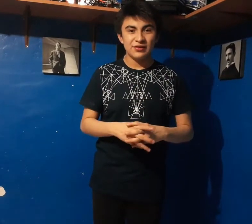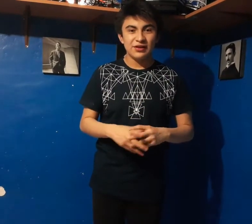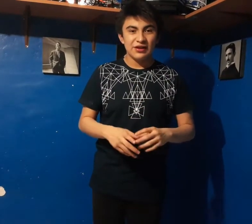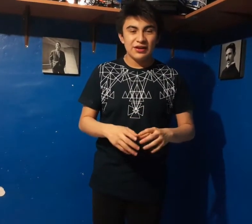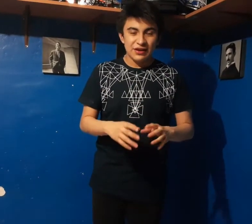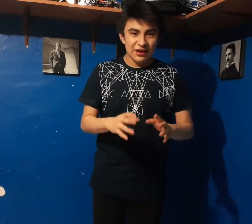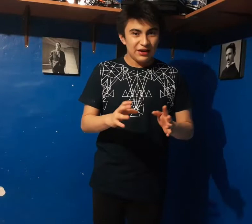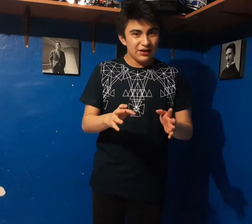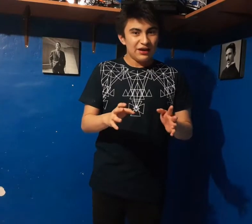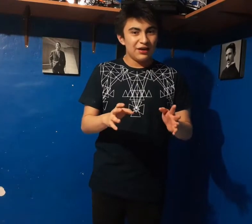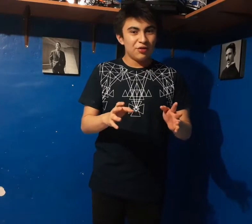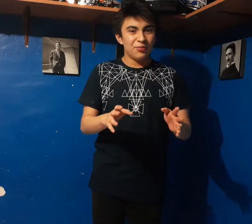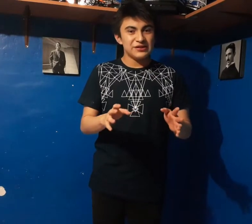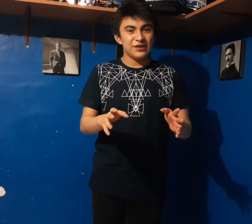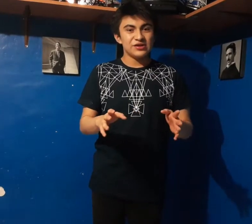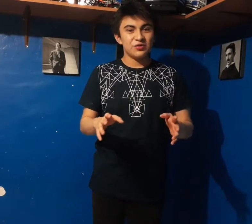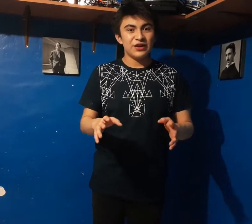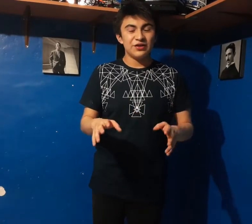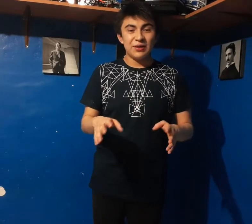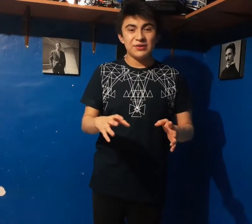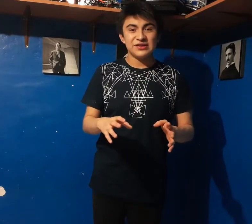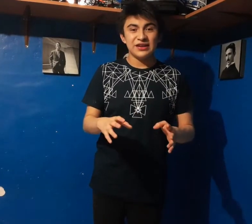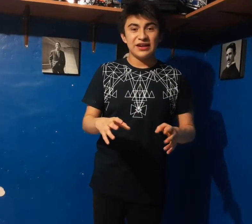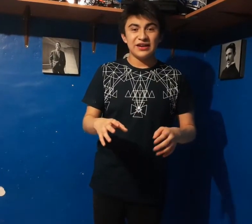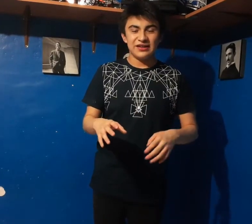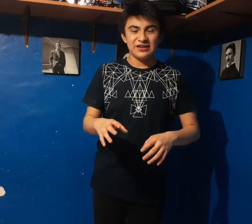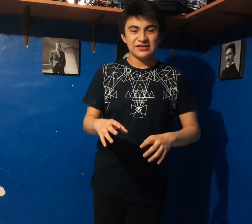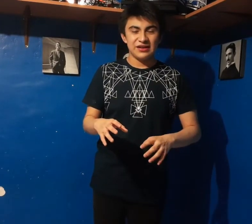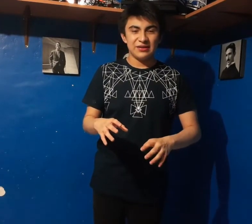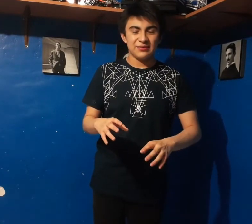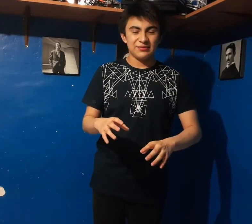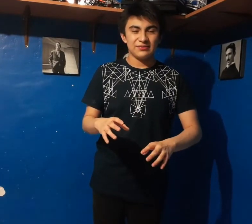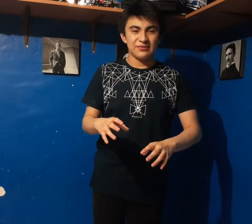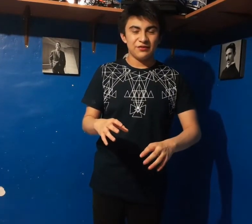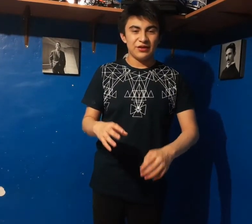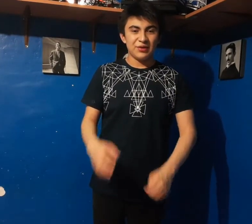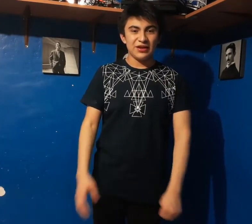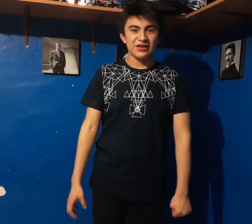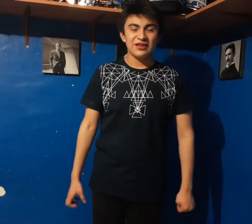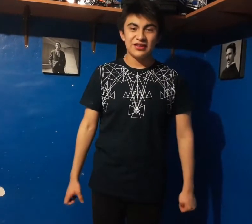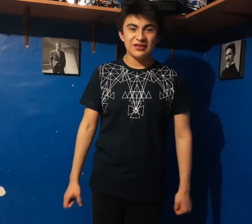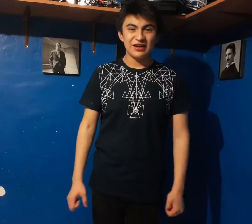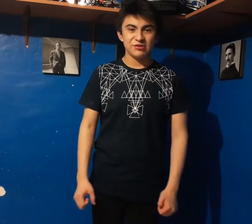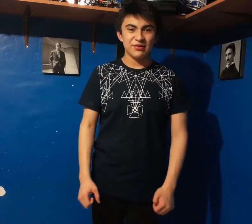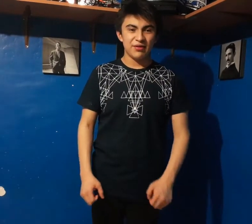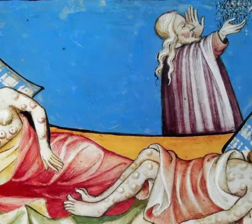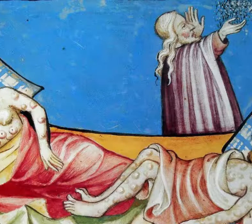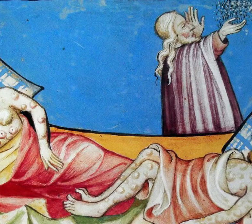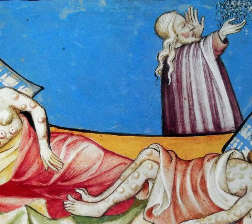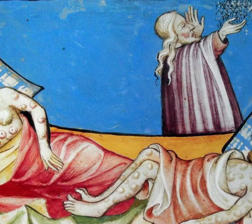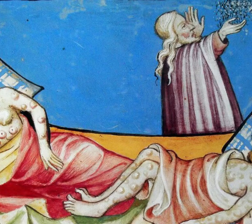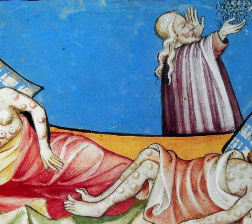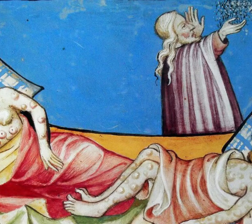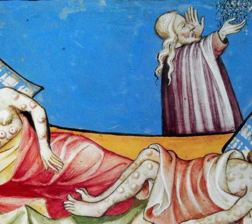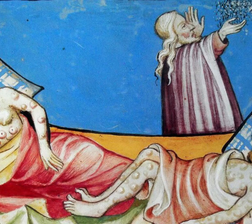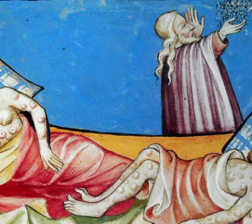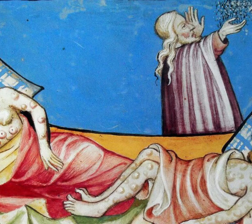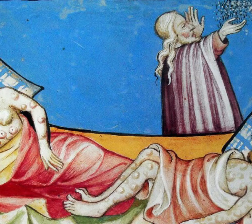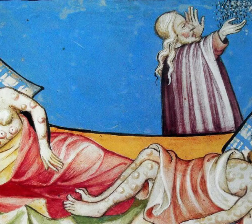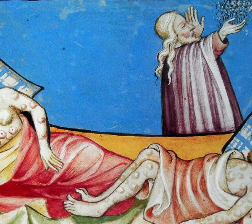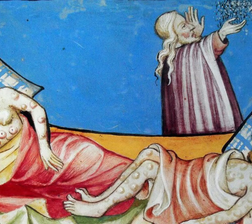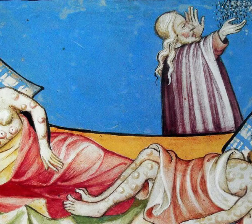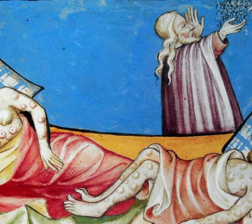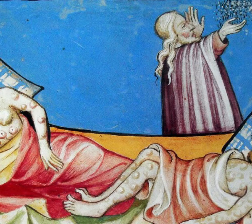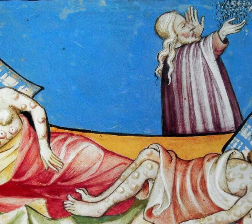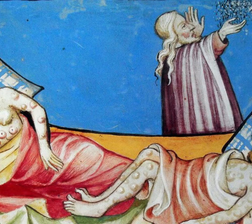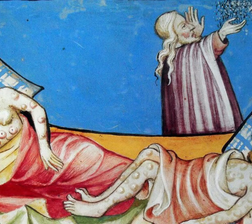Bueno, Europa estaba sufriendo la peste negra, esta enfermedad que causaba bultos en las